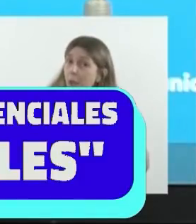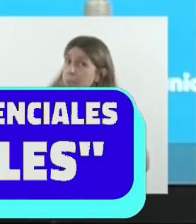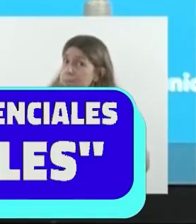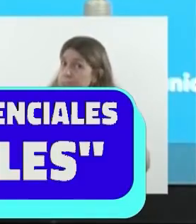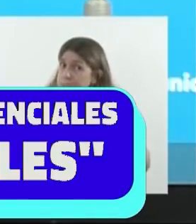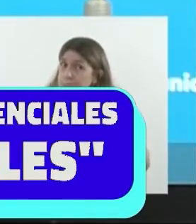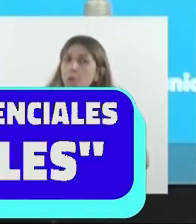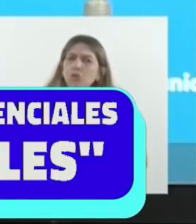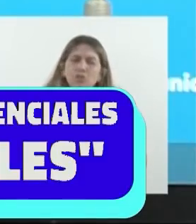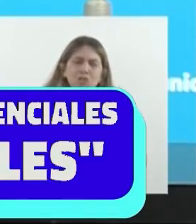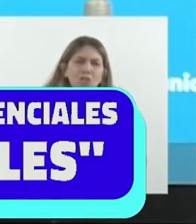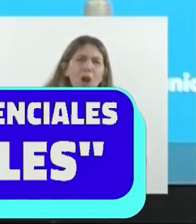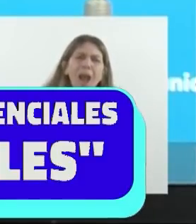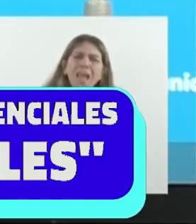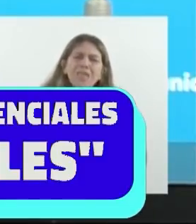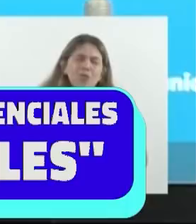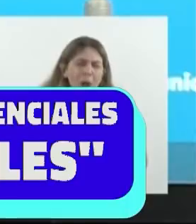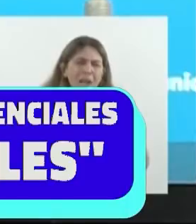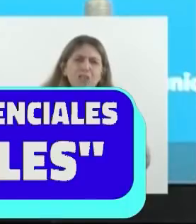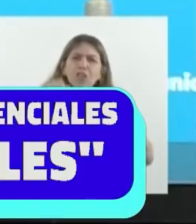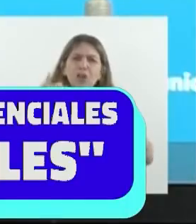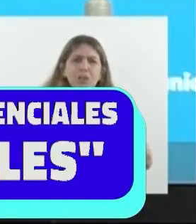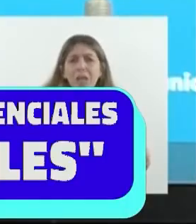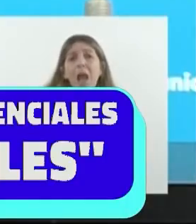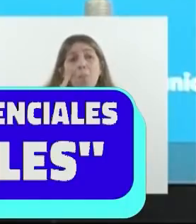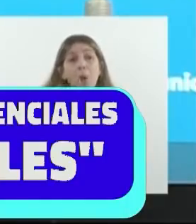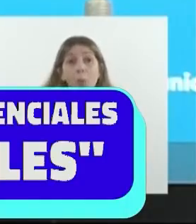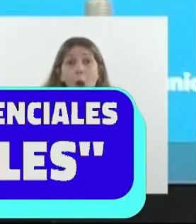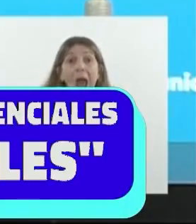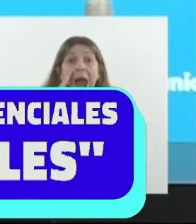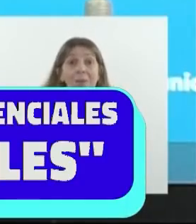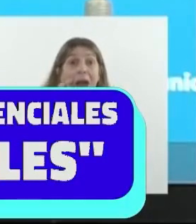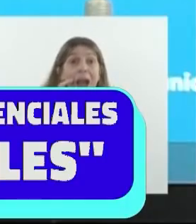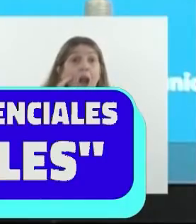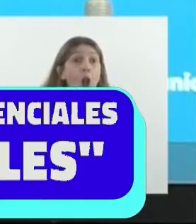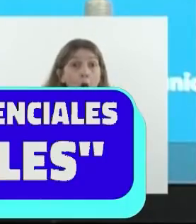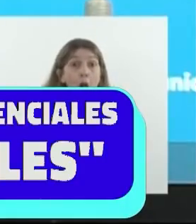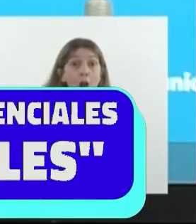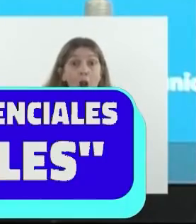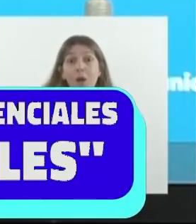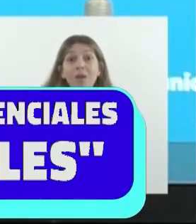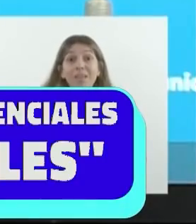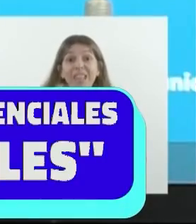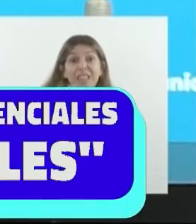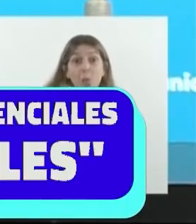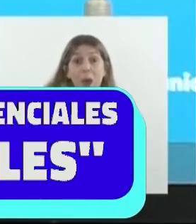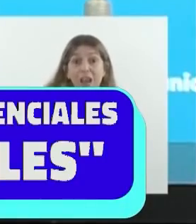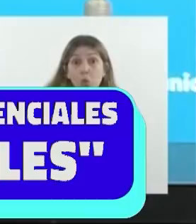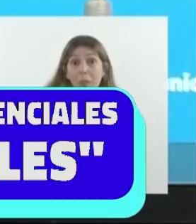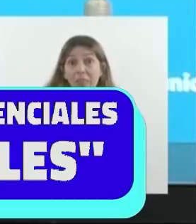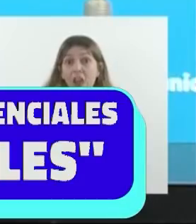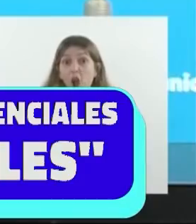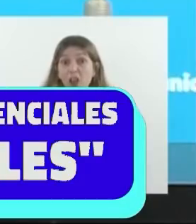que haré todos los esfuerzos y si esto que estamos proponiendo funciona, para que en 15 días